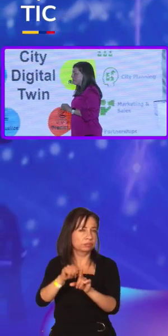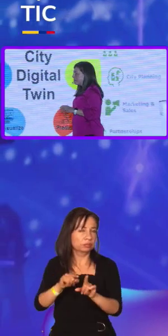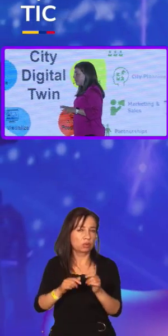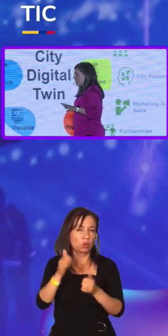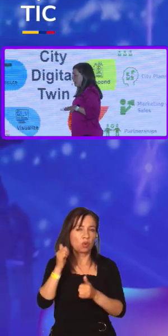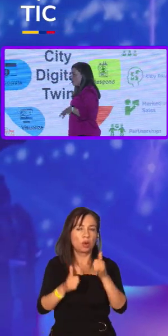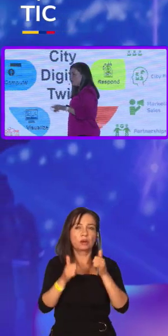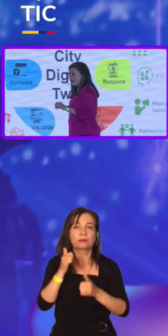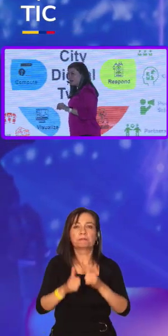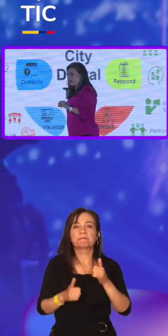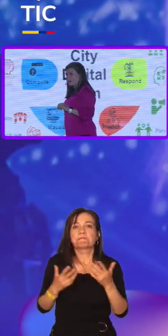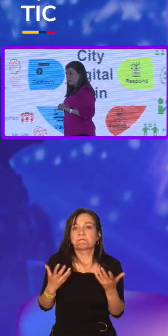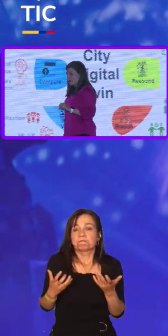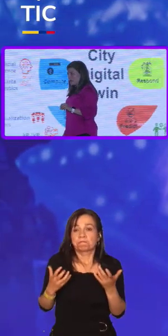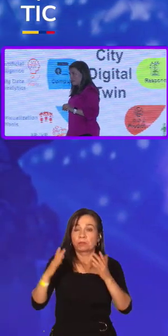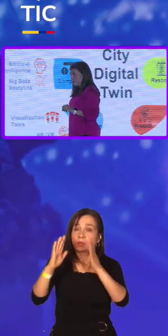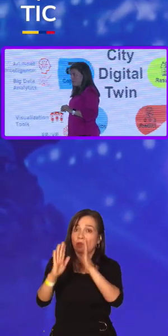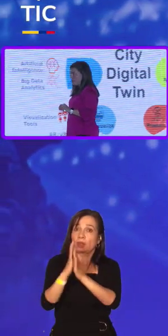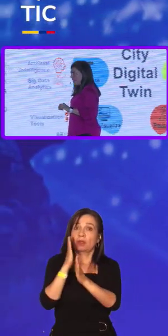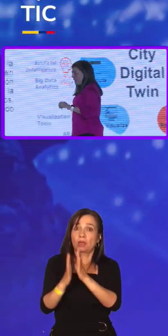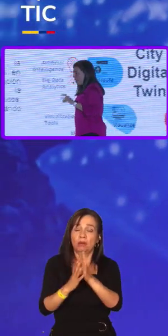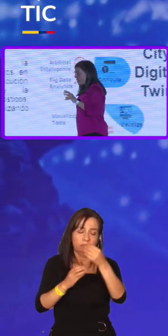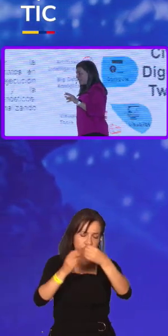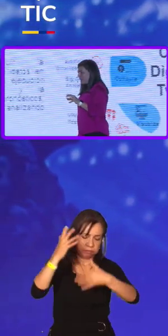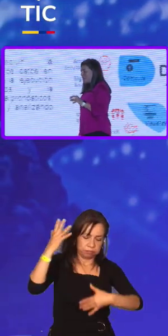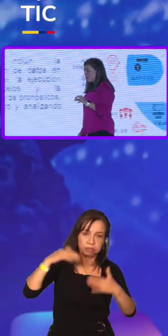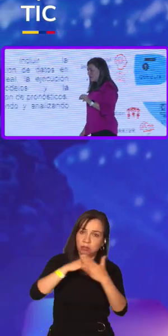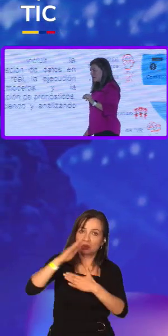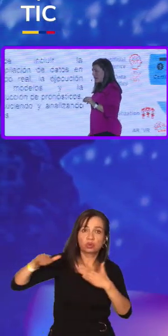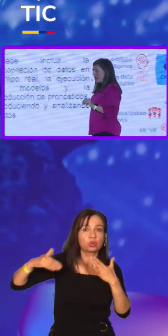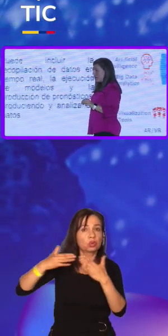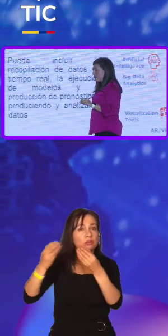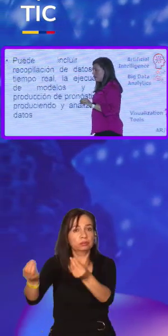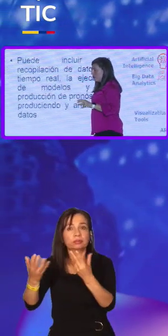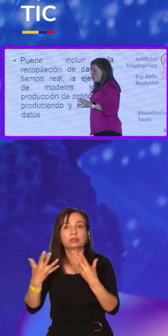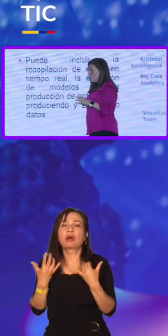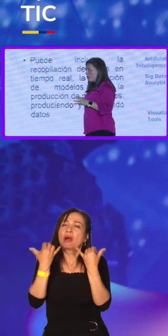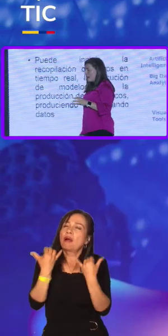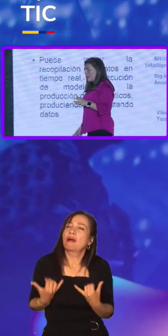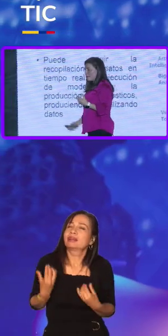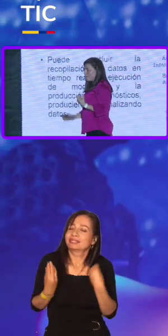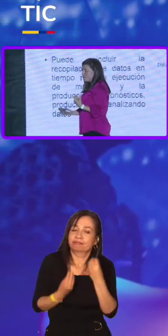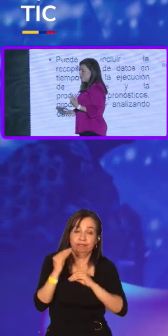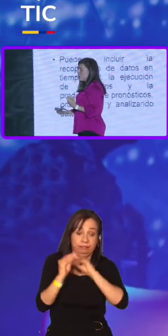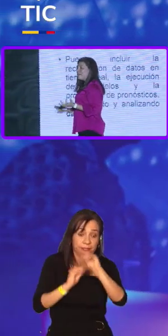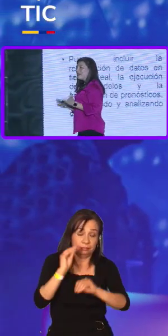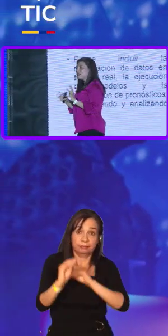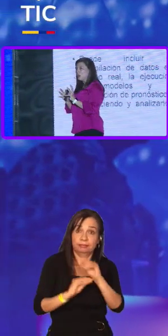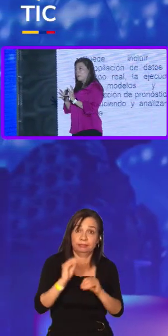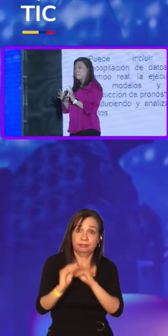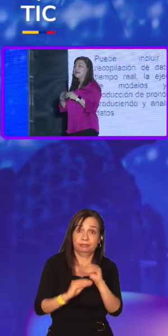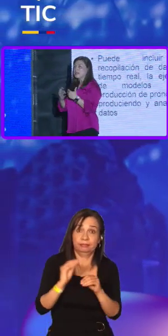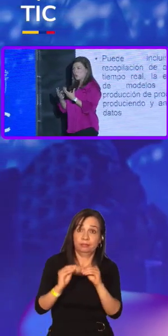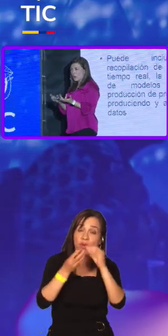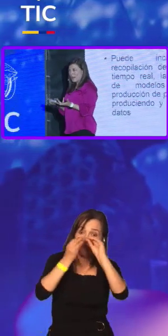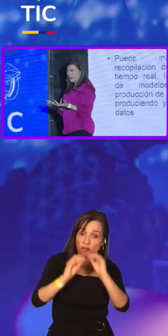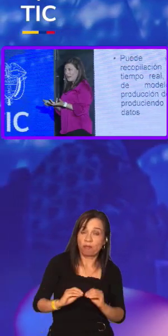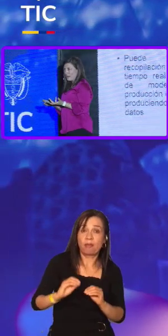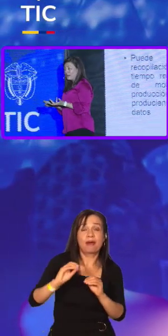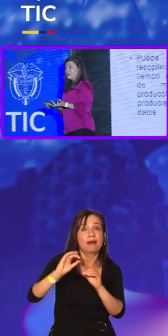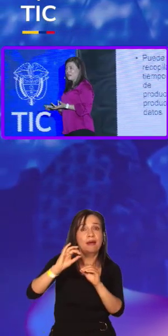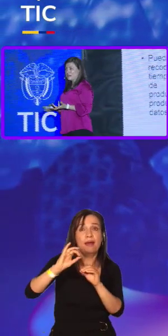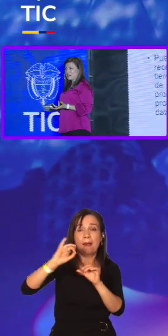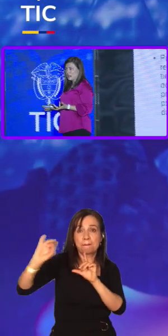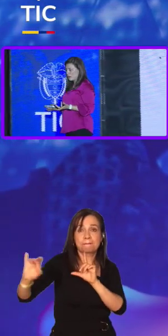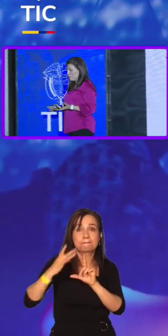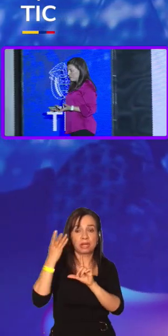es, tengo toda esta información y ahora quiero crear una versión